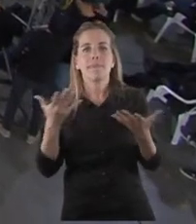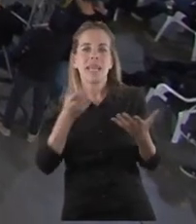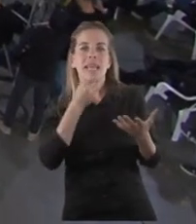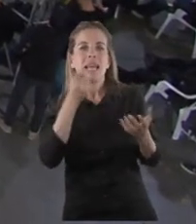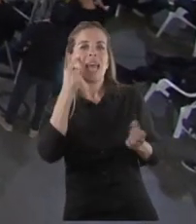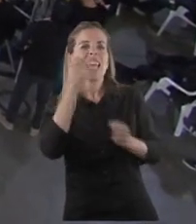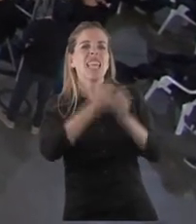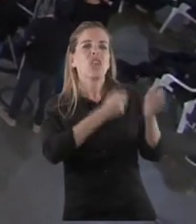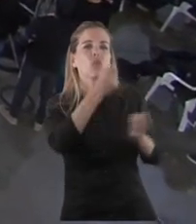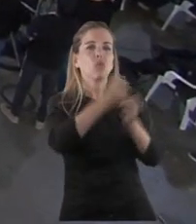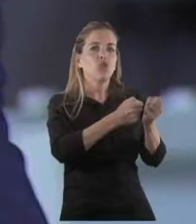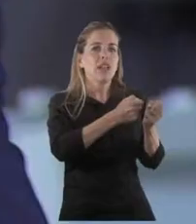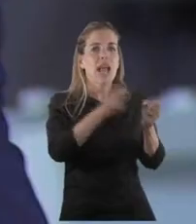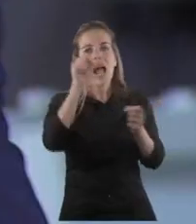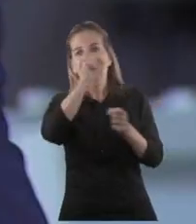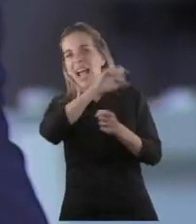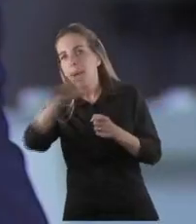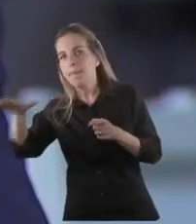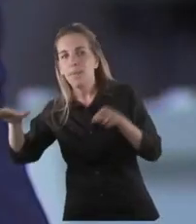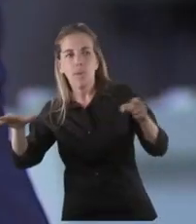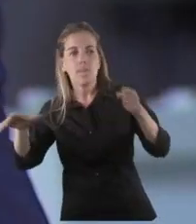más importante que el campo.